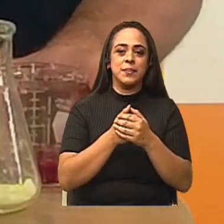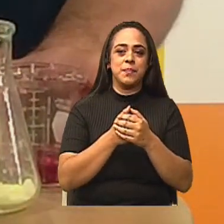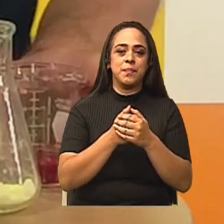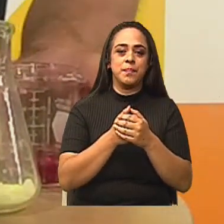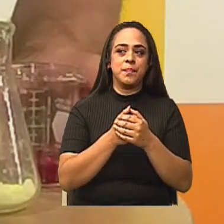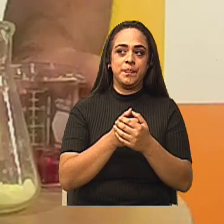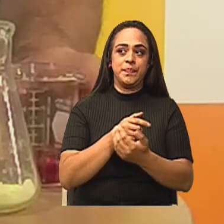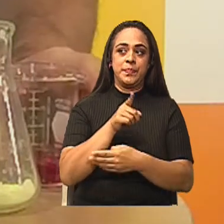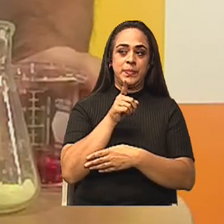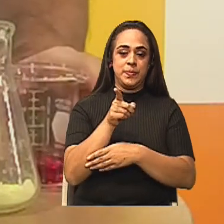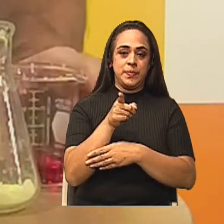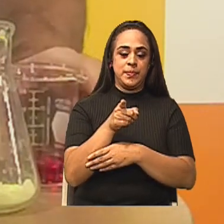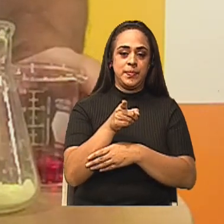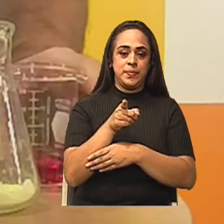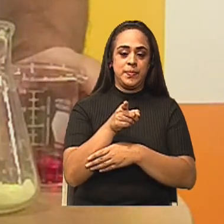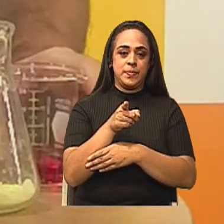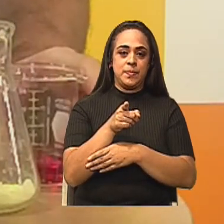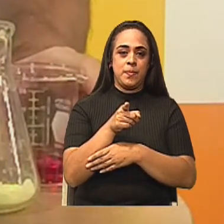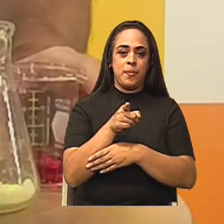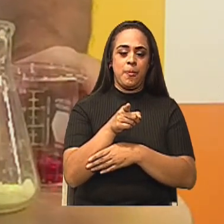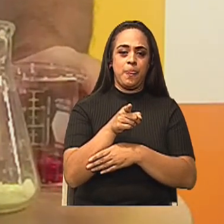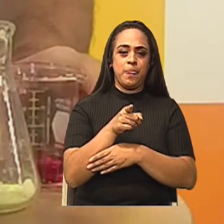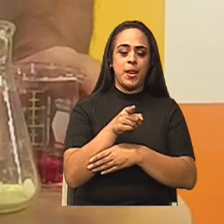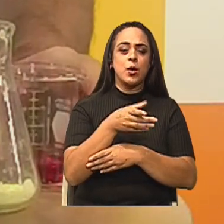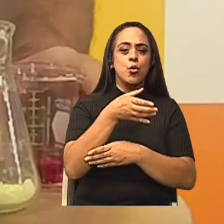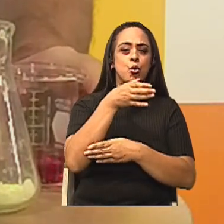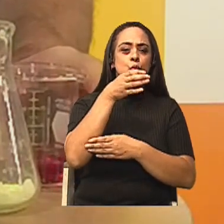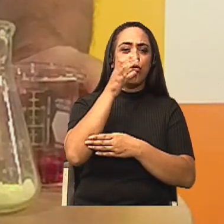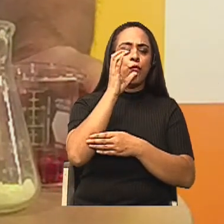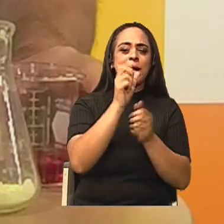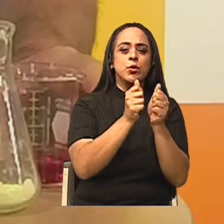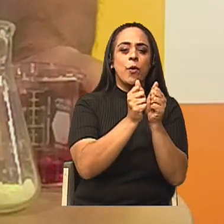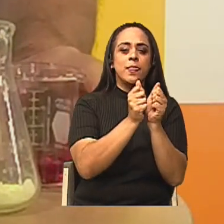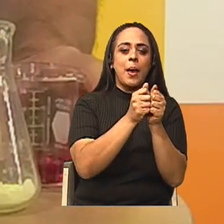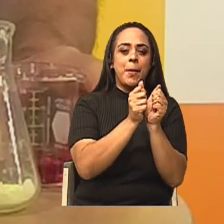acá es fresco de tamarindo. Ustedes lo conocen.